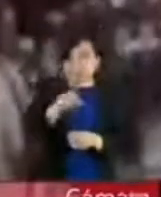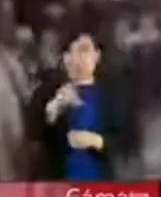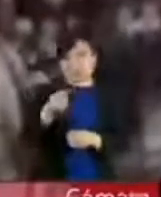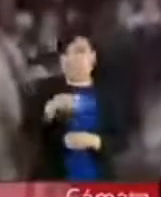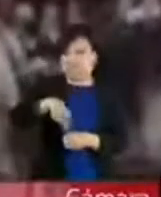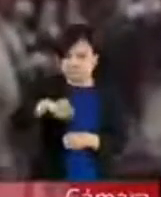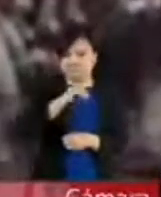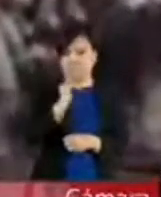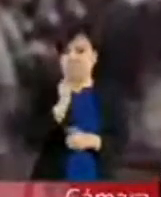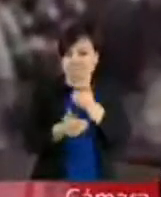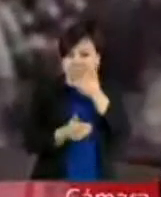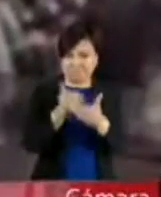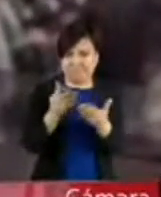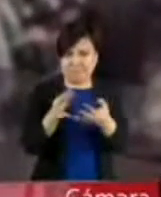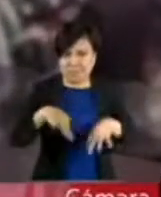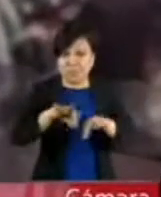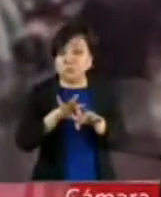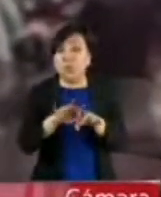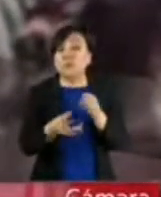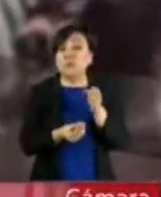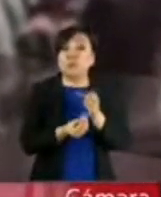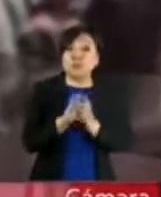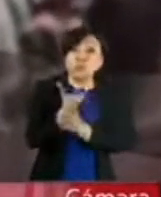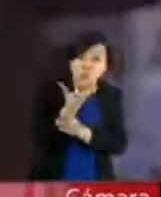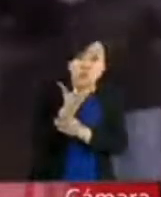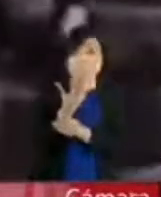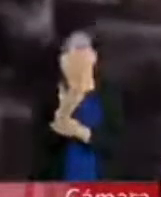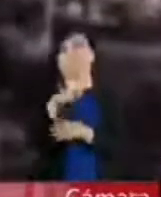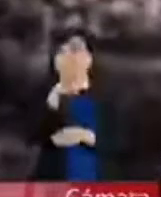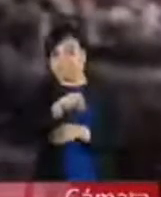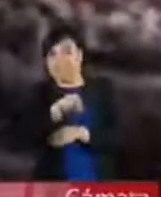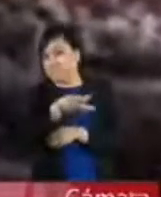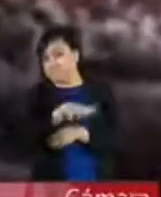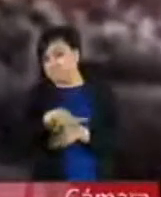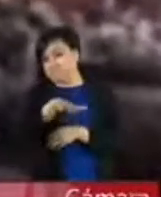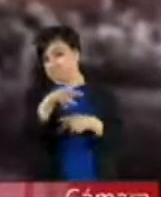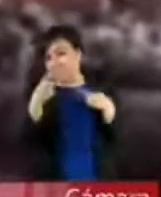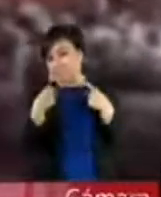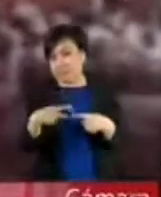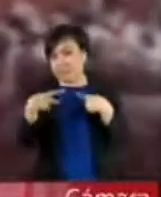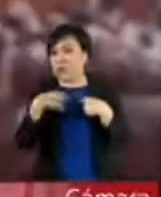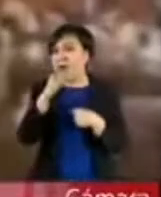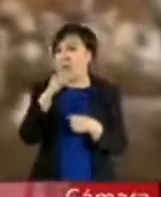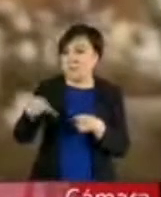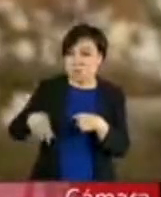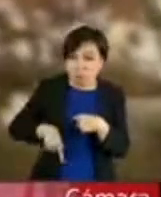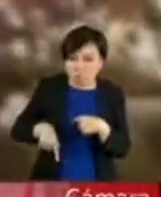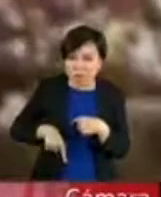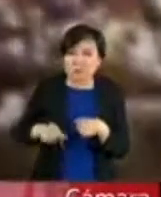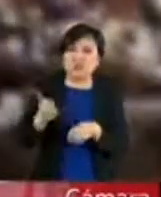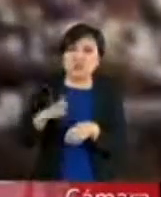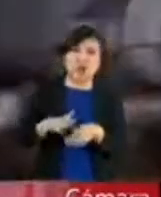importante una nueva relación entre los ciudadanos y las autoridades,